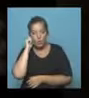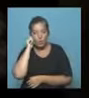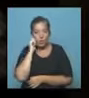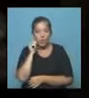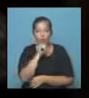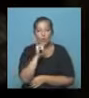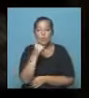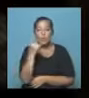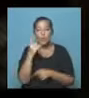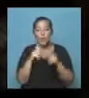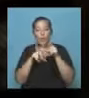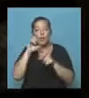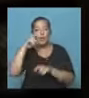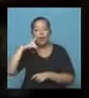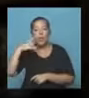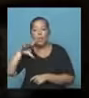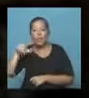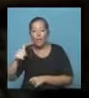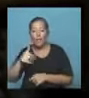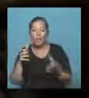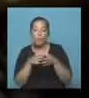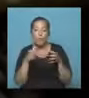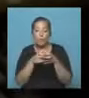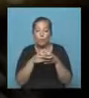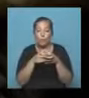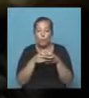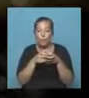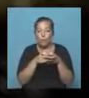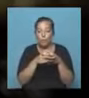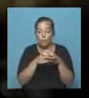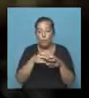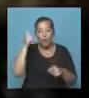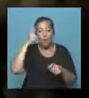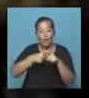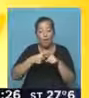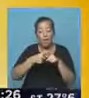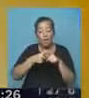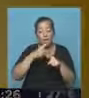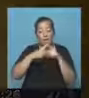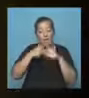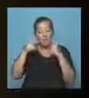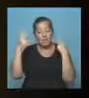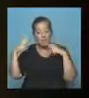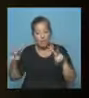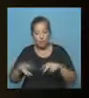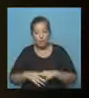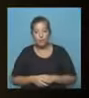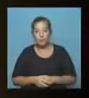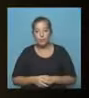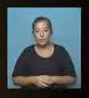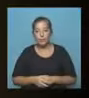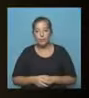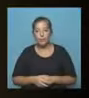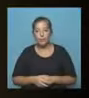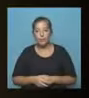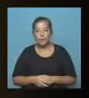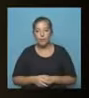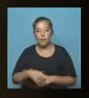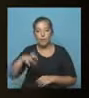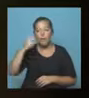zuquilanda sociedad patriótica abogado politólogo ex canciller 69 años washington